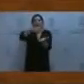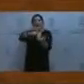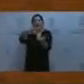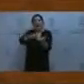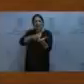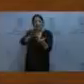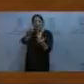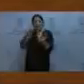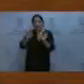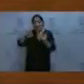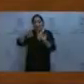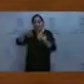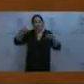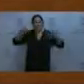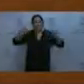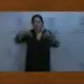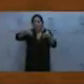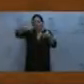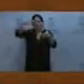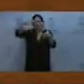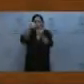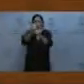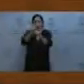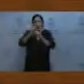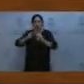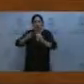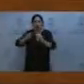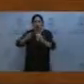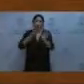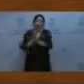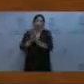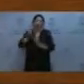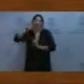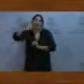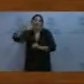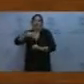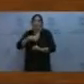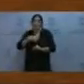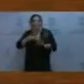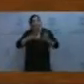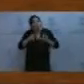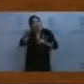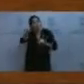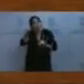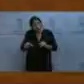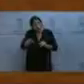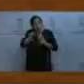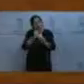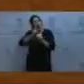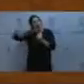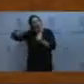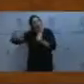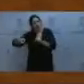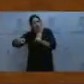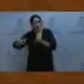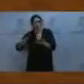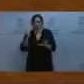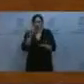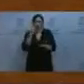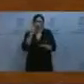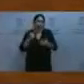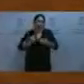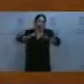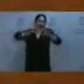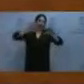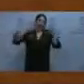¿Vale? Y que, lógicamente, no se puede ejercer otra actividad. Sin embargo, parece ser que sí la ejerció. Y con todo descaro. Parece que hay vídeos